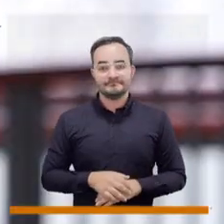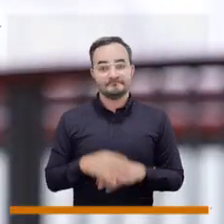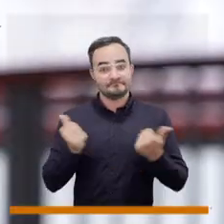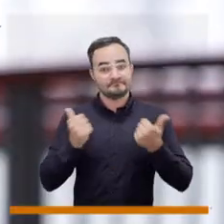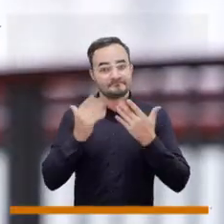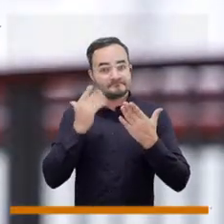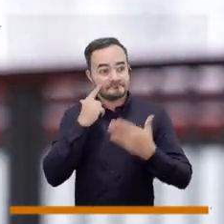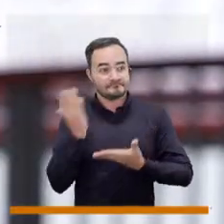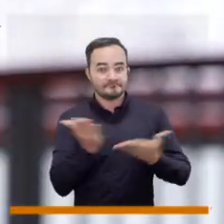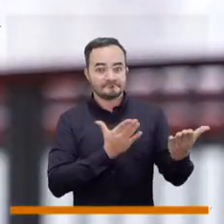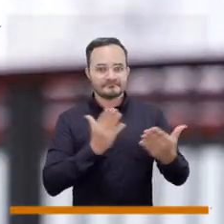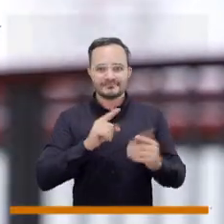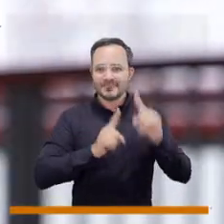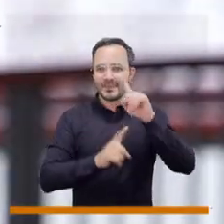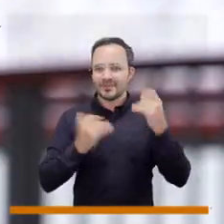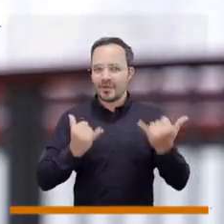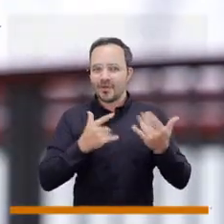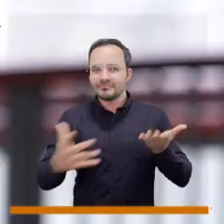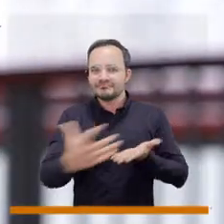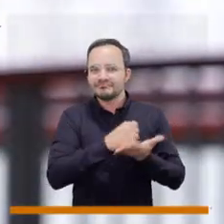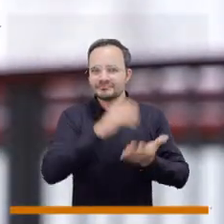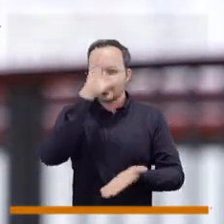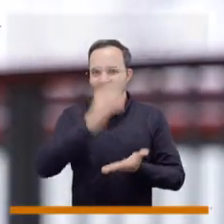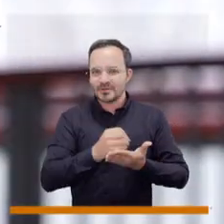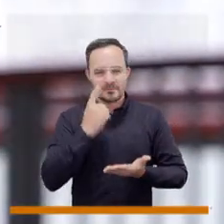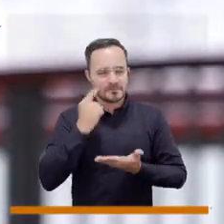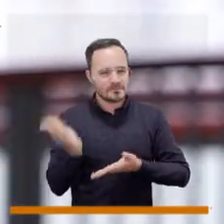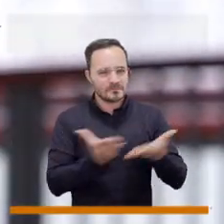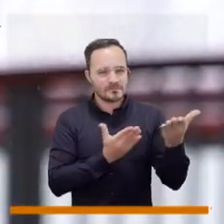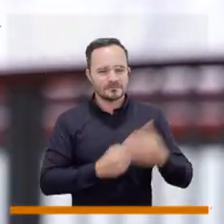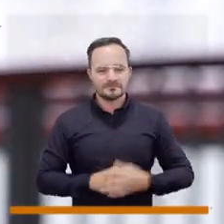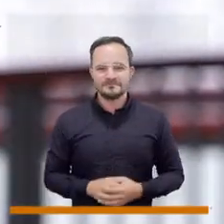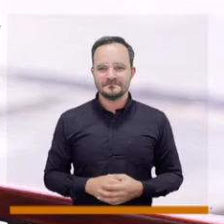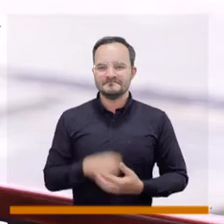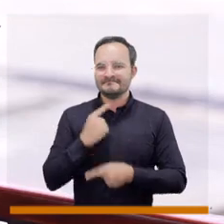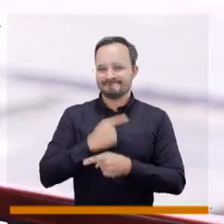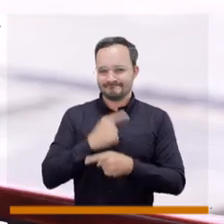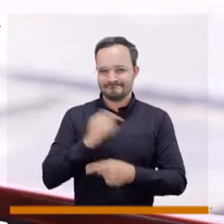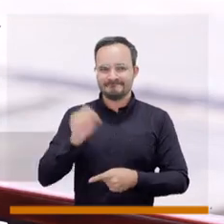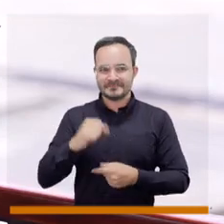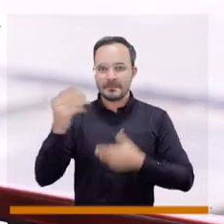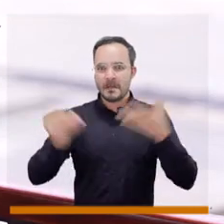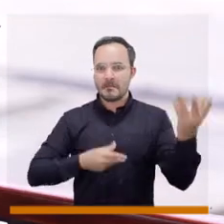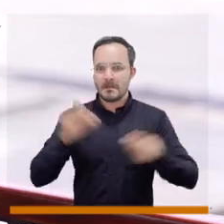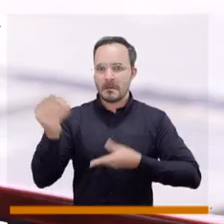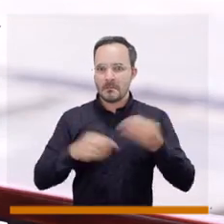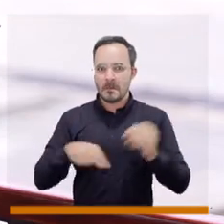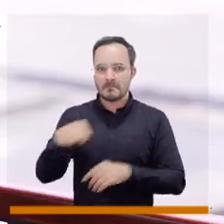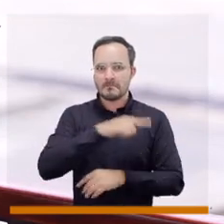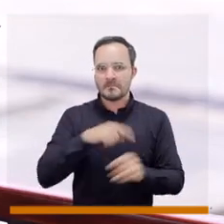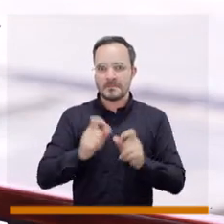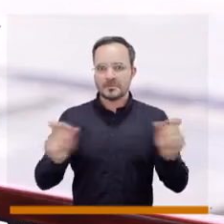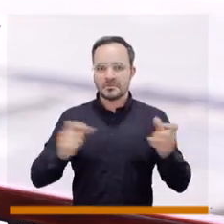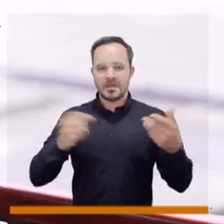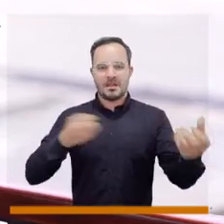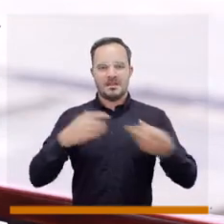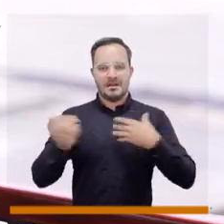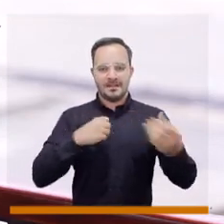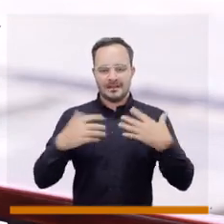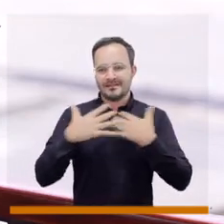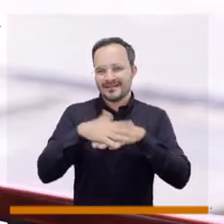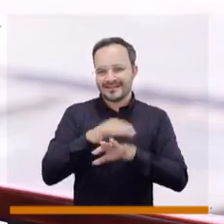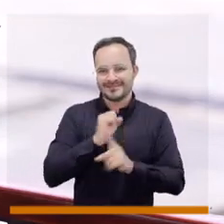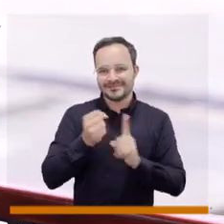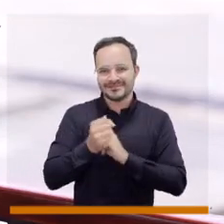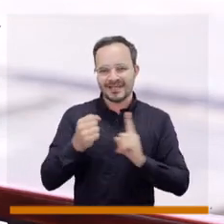vayamos con más ciudadanos respondiendo a nuestra pregunta del día. Así es, más ciudadanos siguen interactuando con nosotros